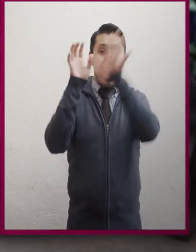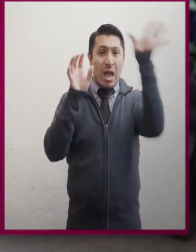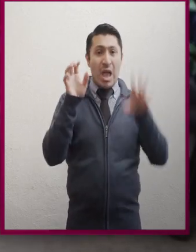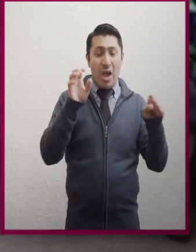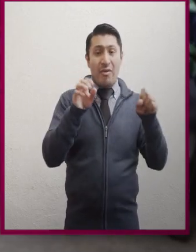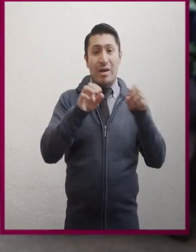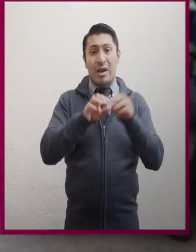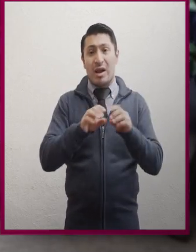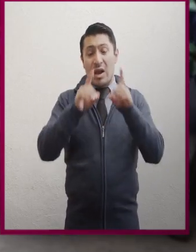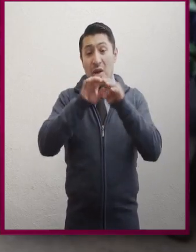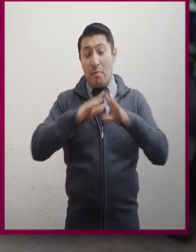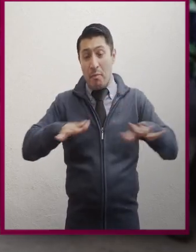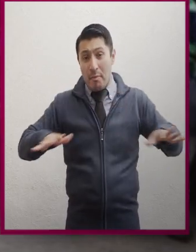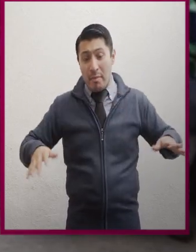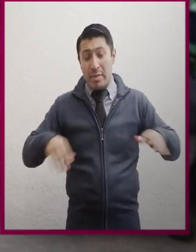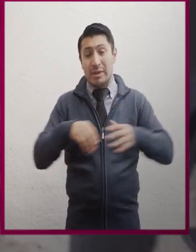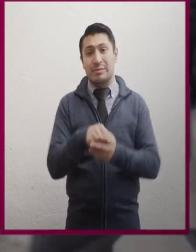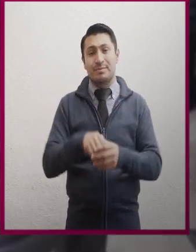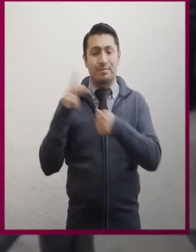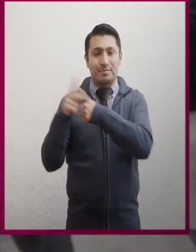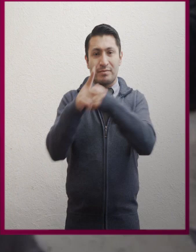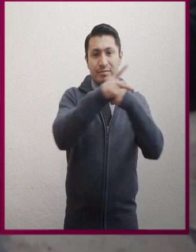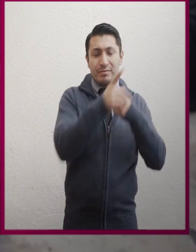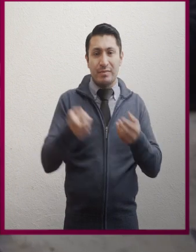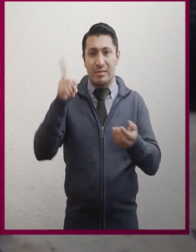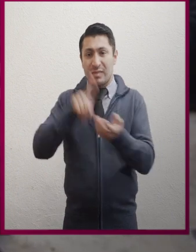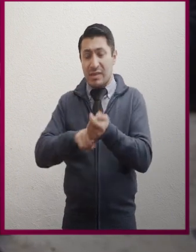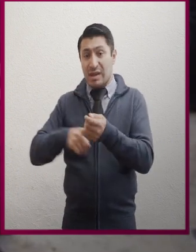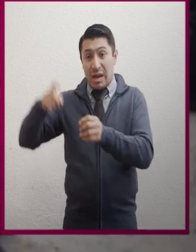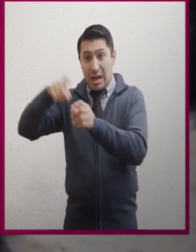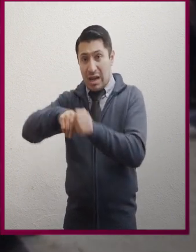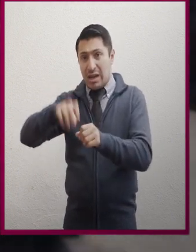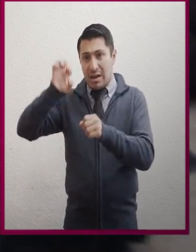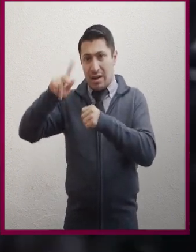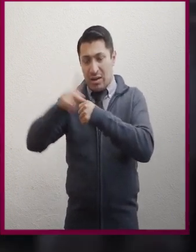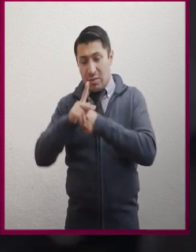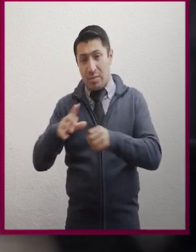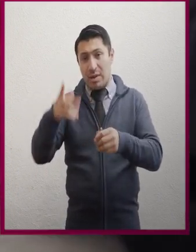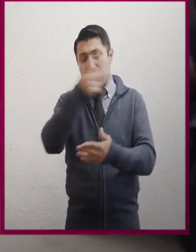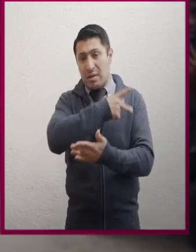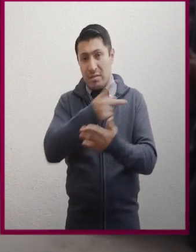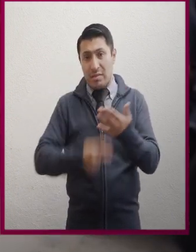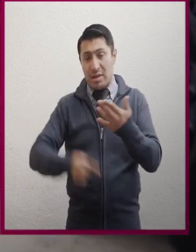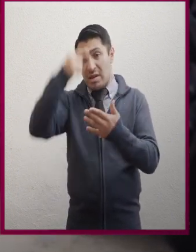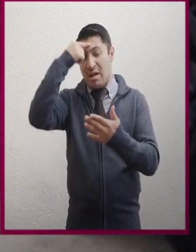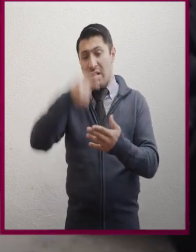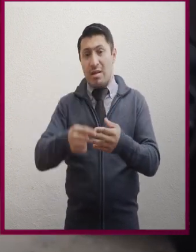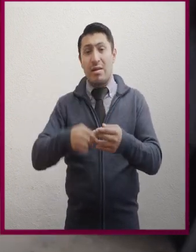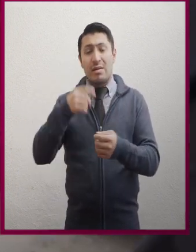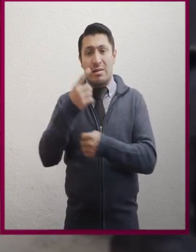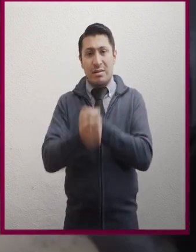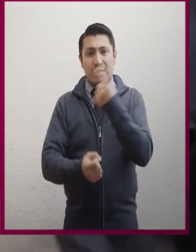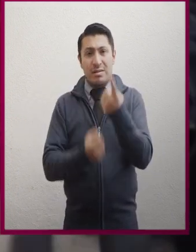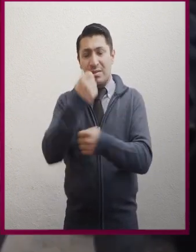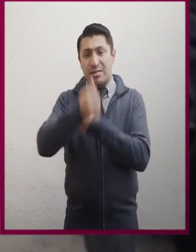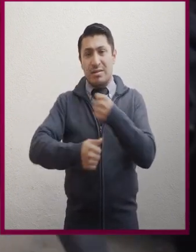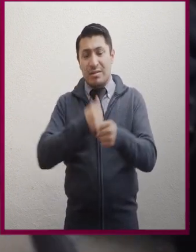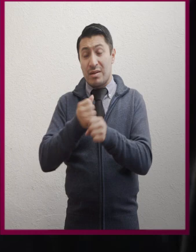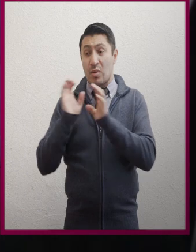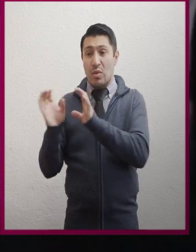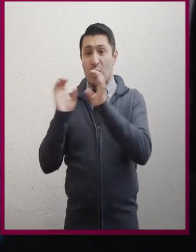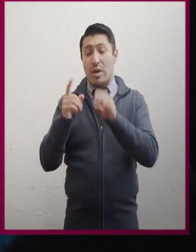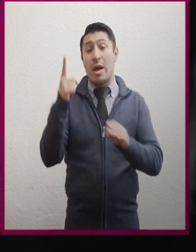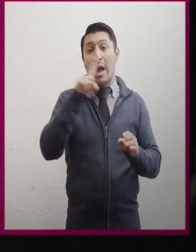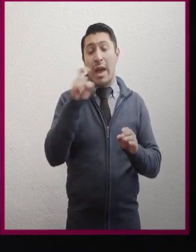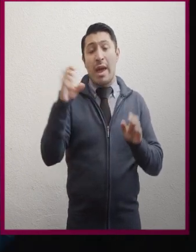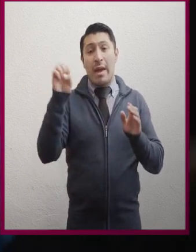Unión Europea elaboraron un plan para recibir y reubicar en un par de años a 160.000 de los refugiados que habían llegado